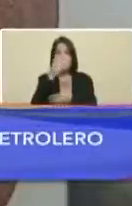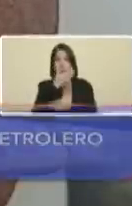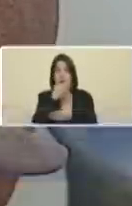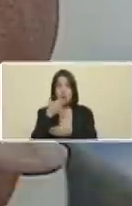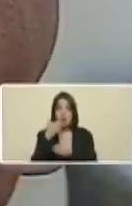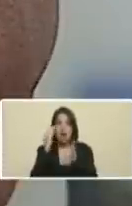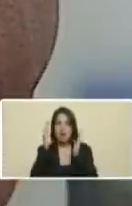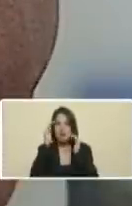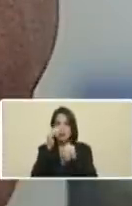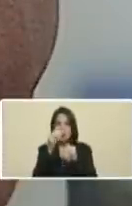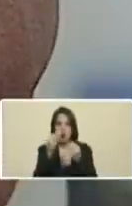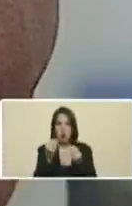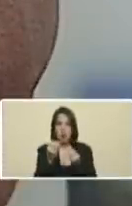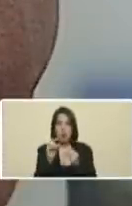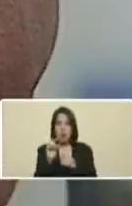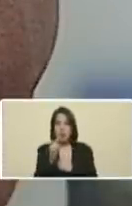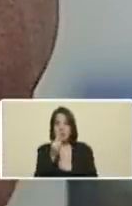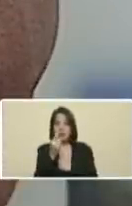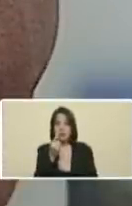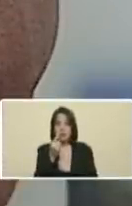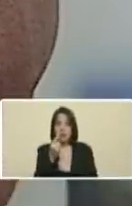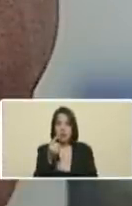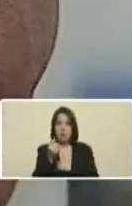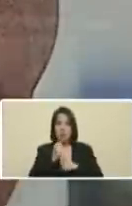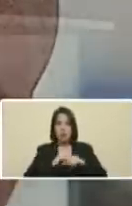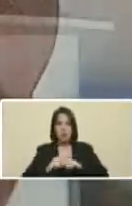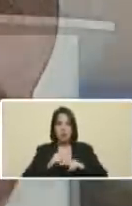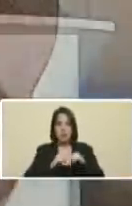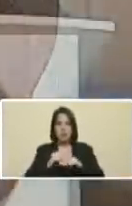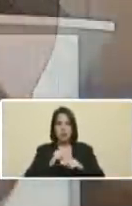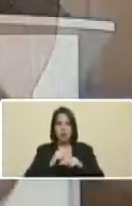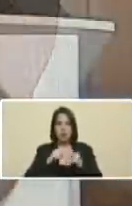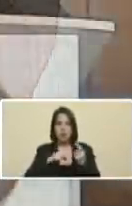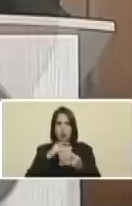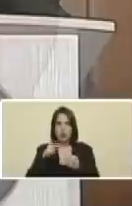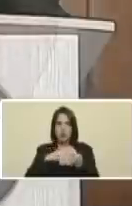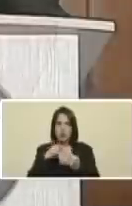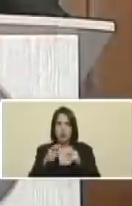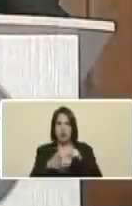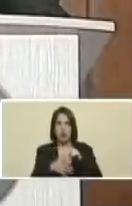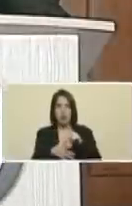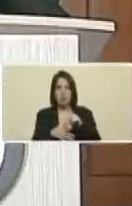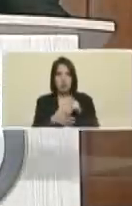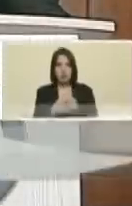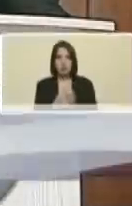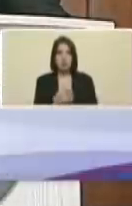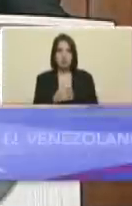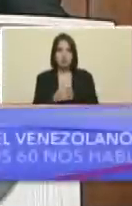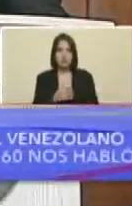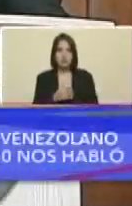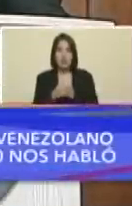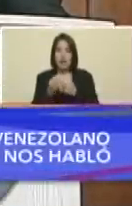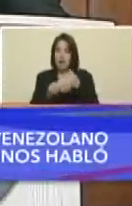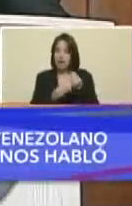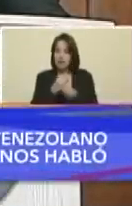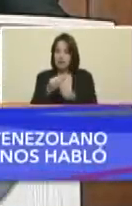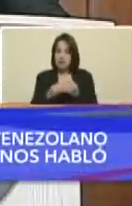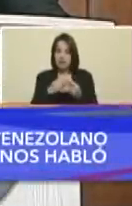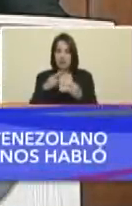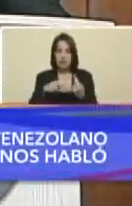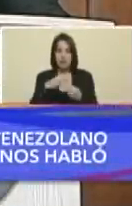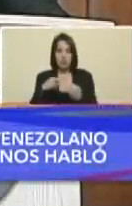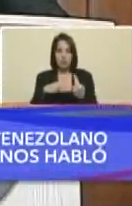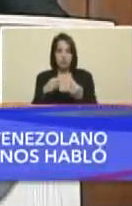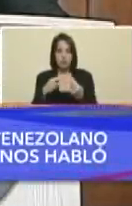concentrado en la tarea principal de entonces del movimiento revolucionario latinoamericano: hacer que la revolución sandinista de Nicaragua